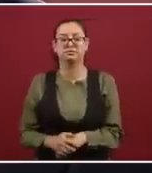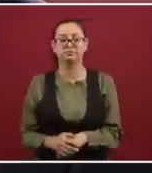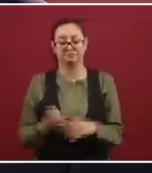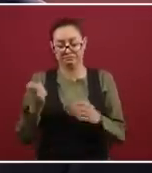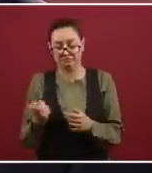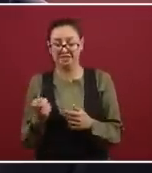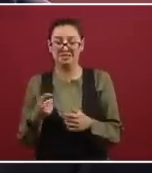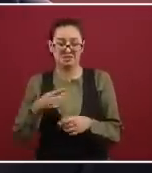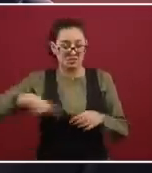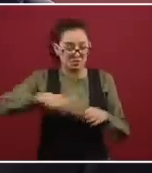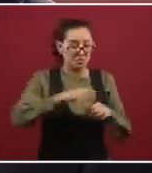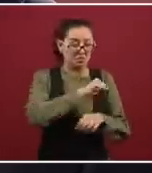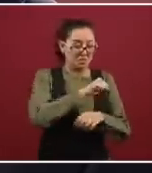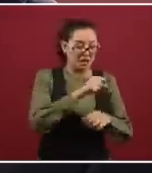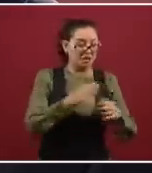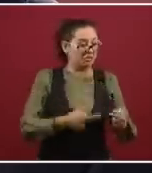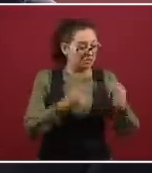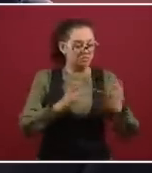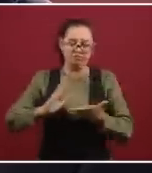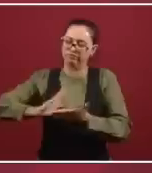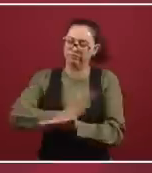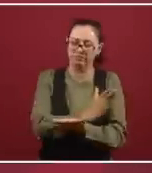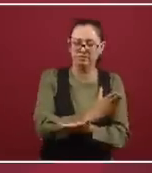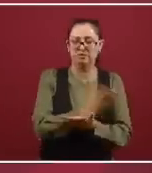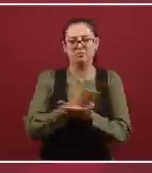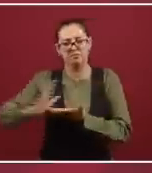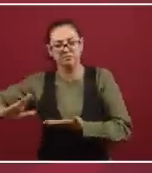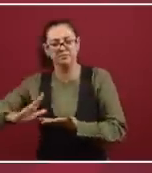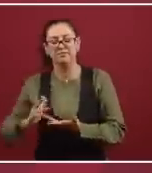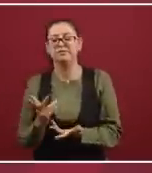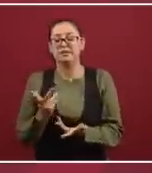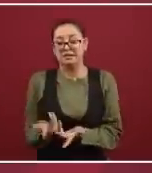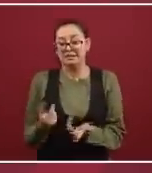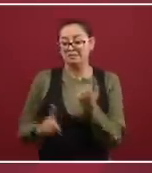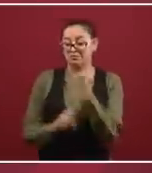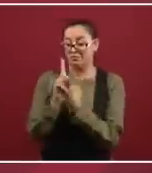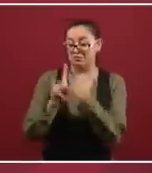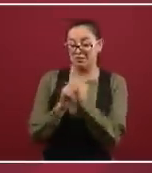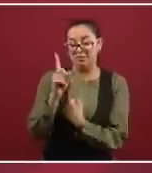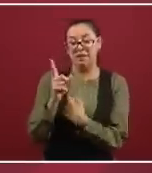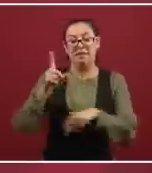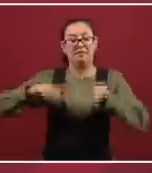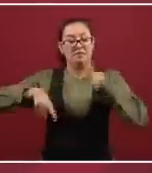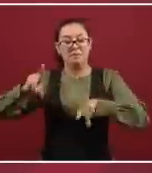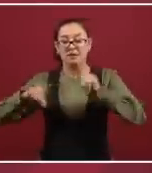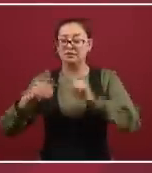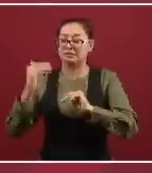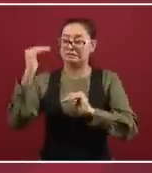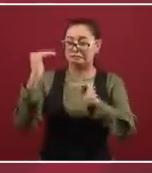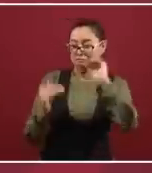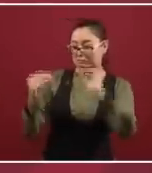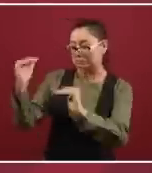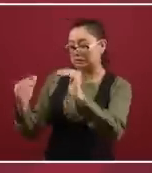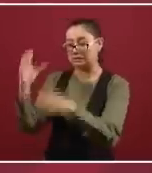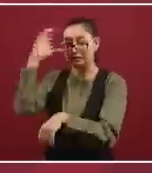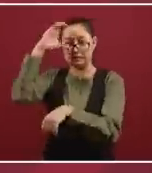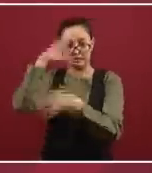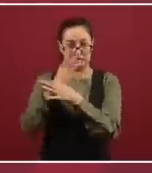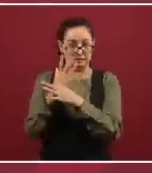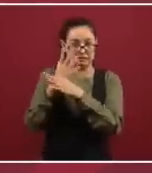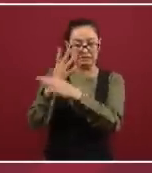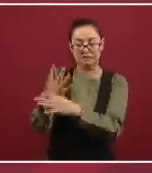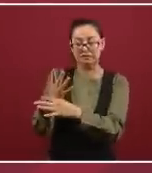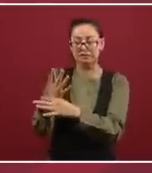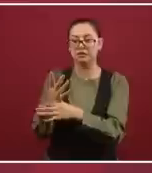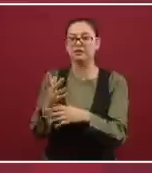científica muestra claramente que el problema afecta de manera desigual, igual que muchísimos otros problemas, debido